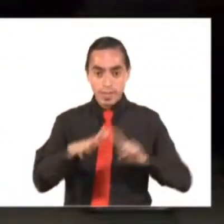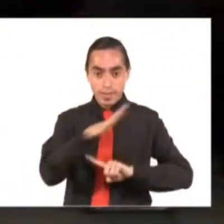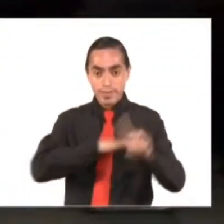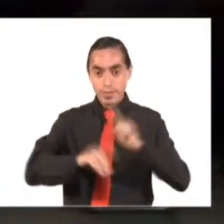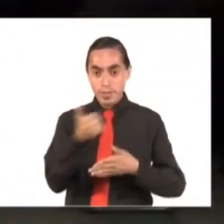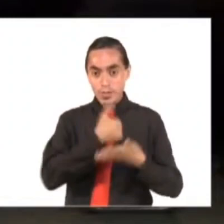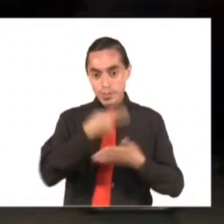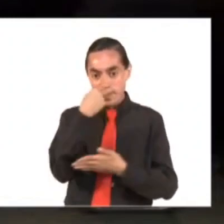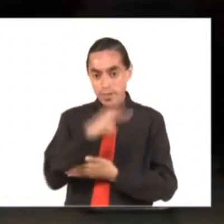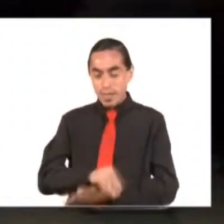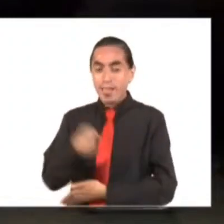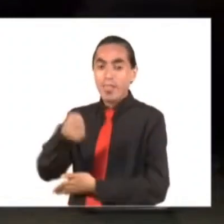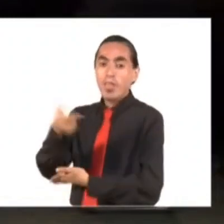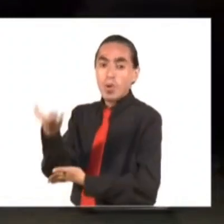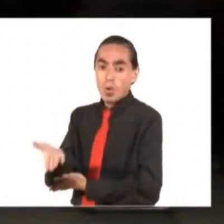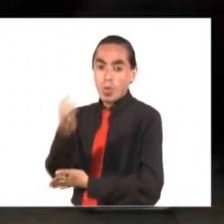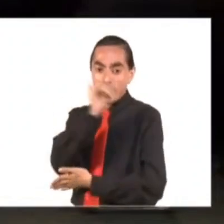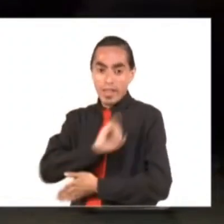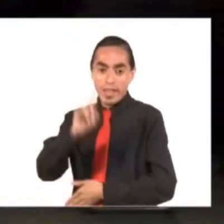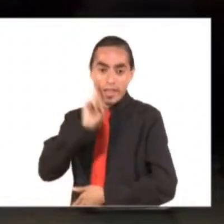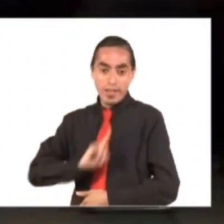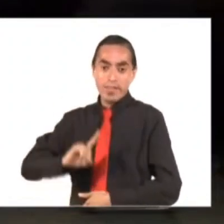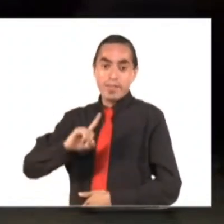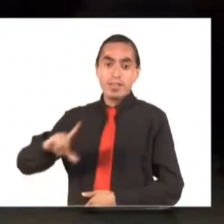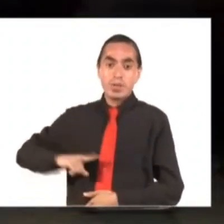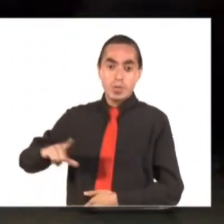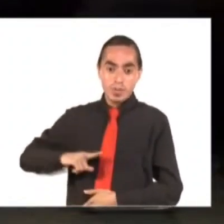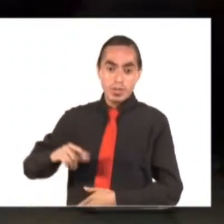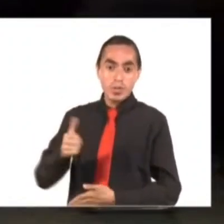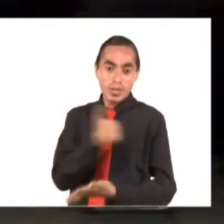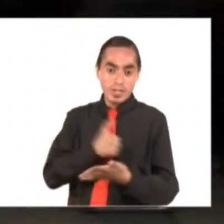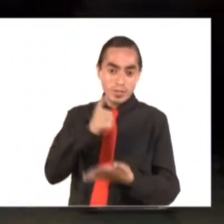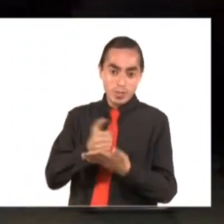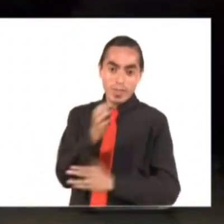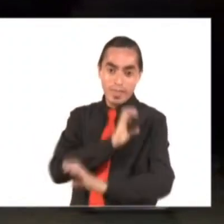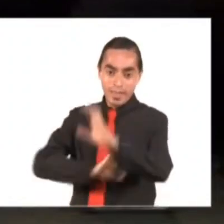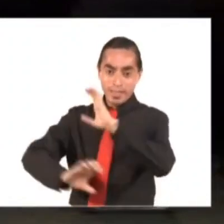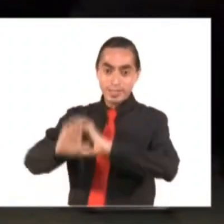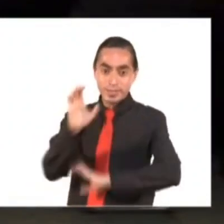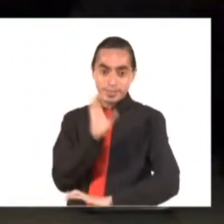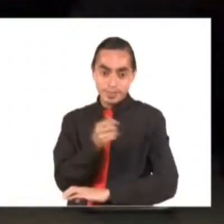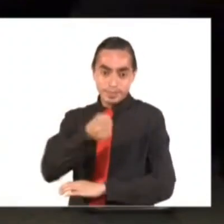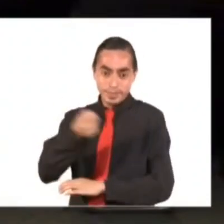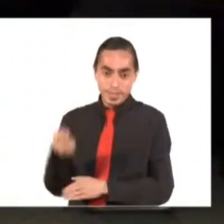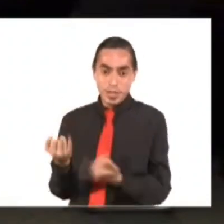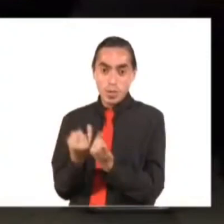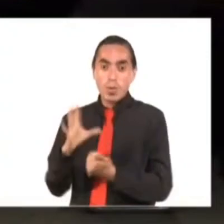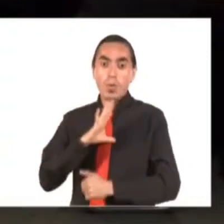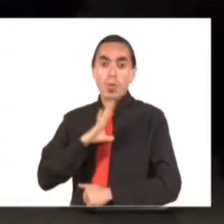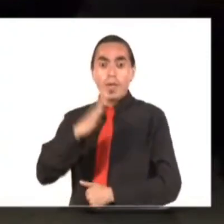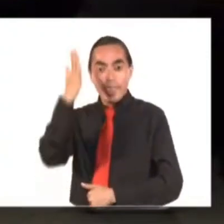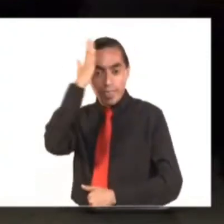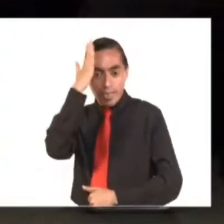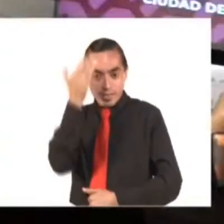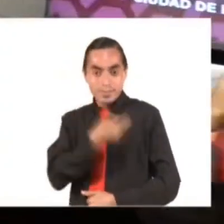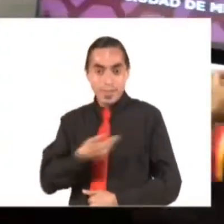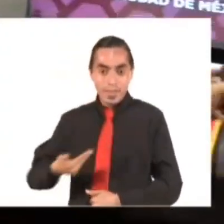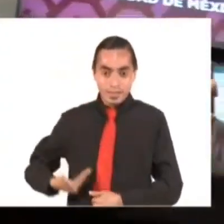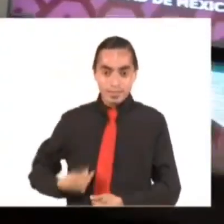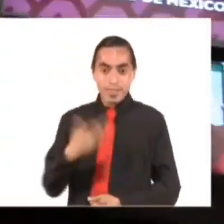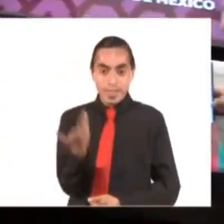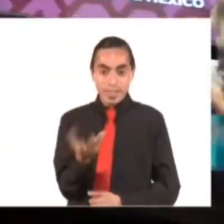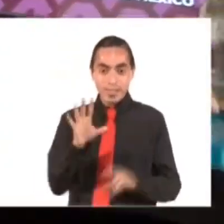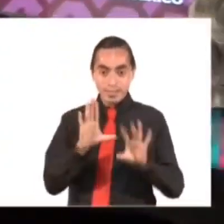de la doctora Claudia Sheinbaum, jefa de Gobierno de la Ciudad y presidenta honoraria del Consejo. Quiero saludar también a las